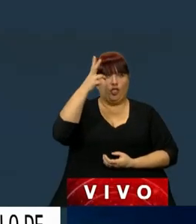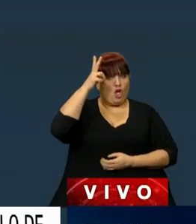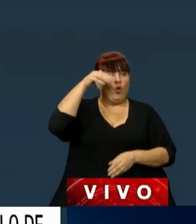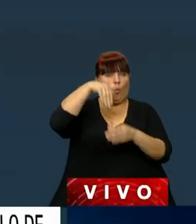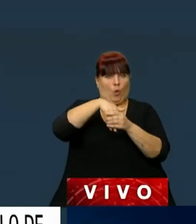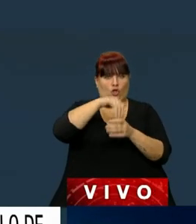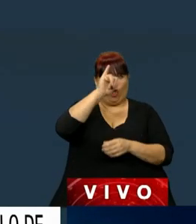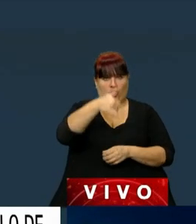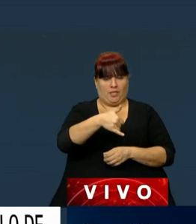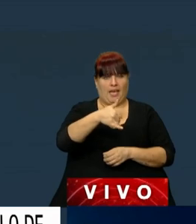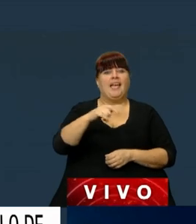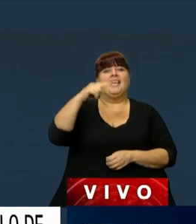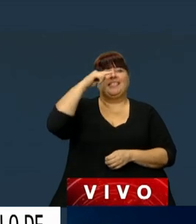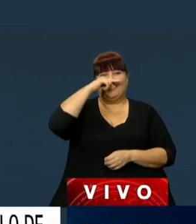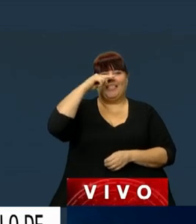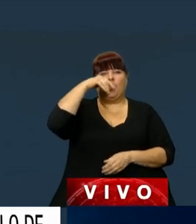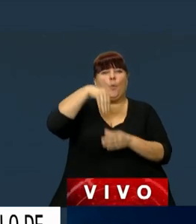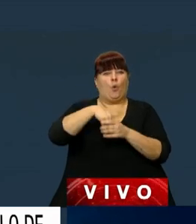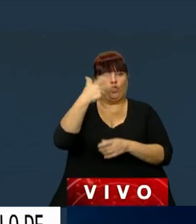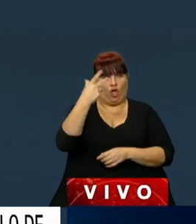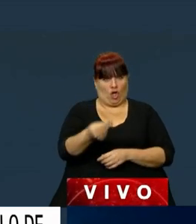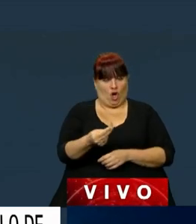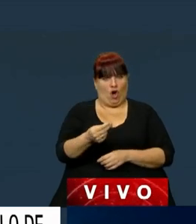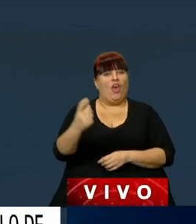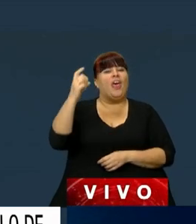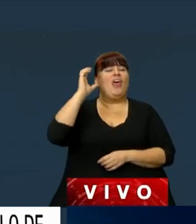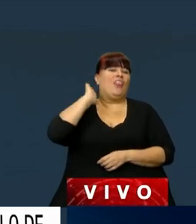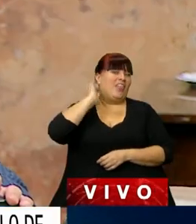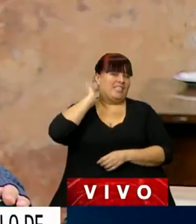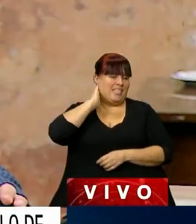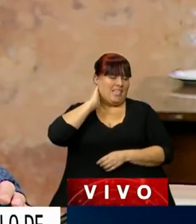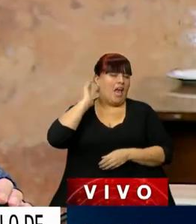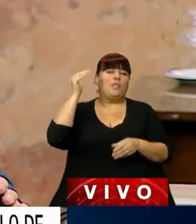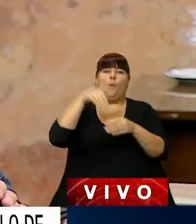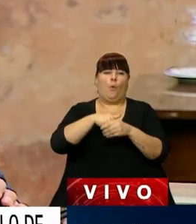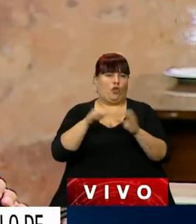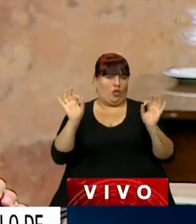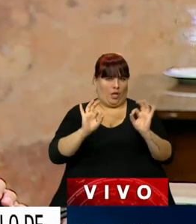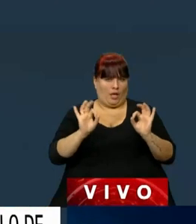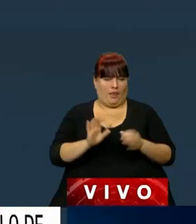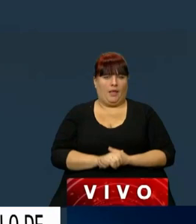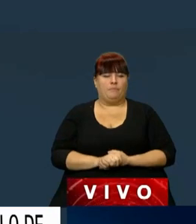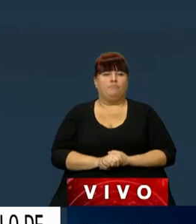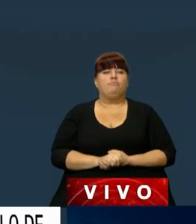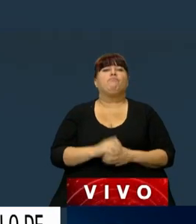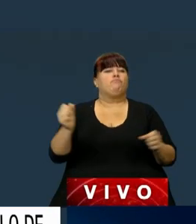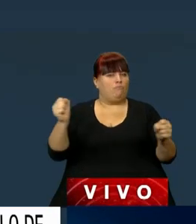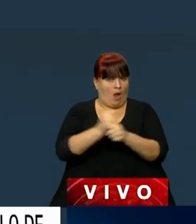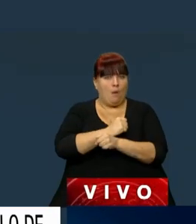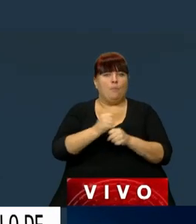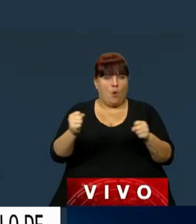128 afirmativos, 77 negativos, 16 son las abstenciones.